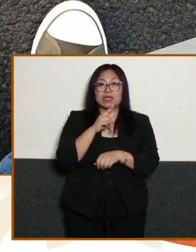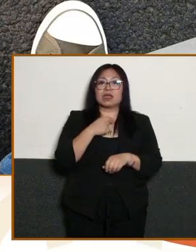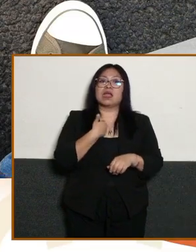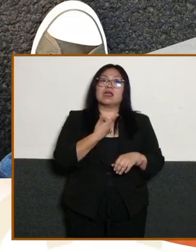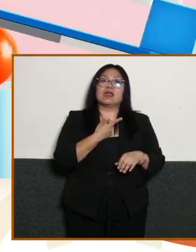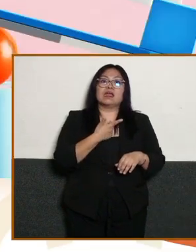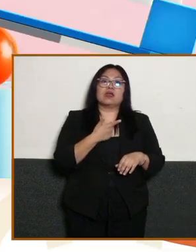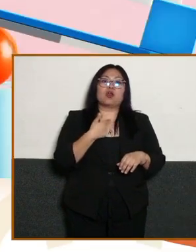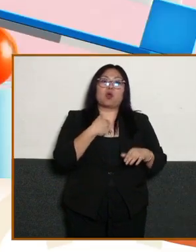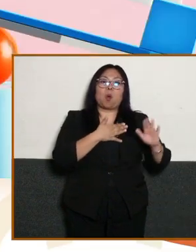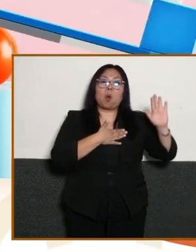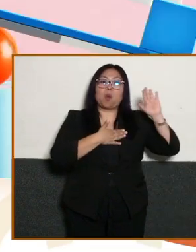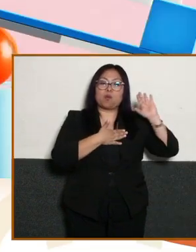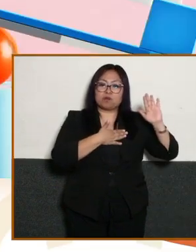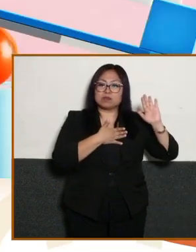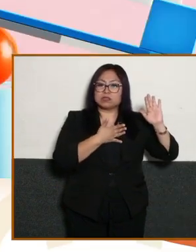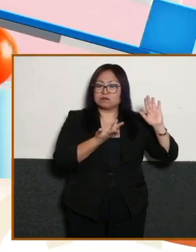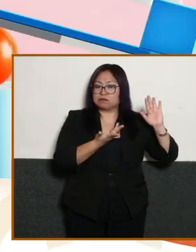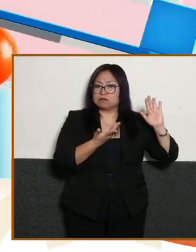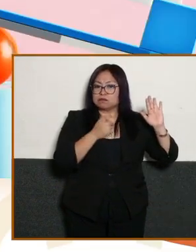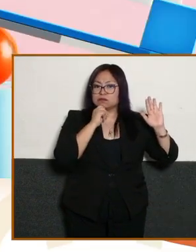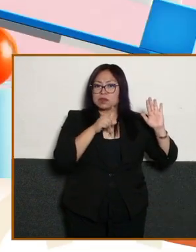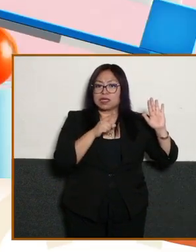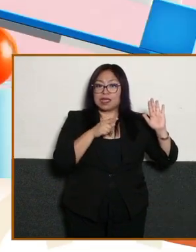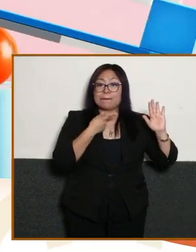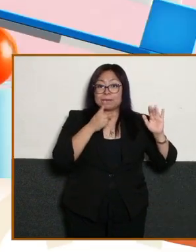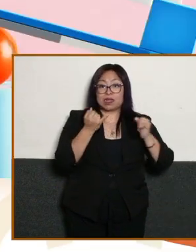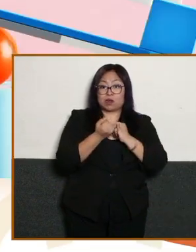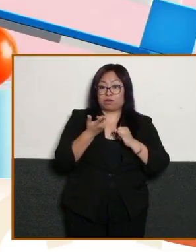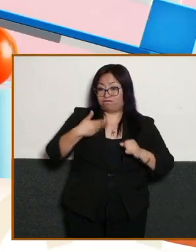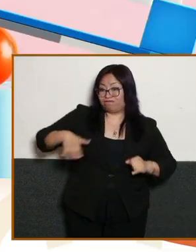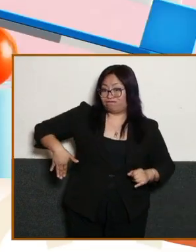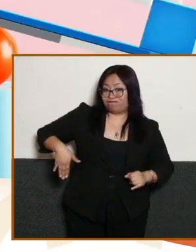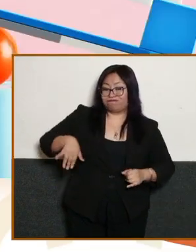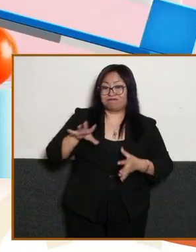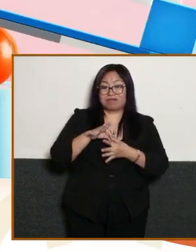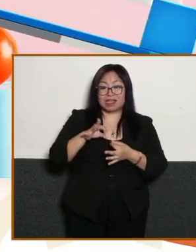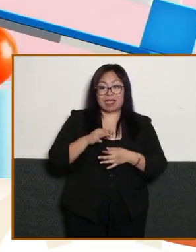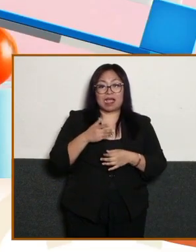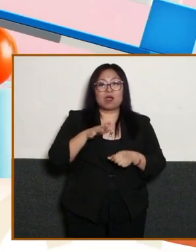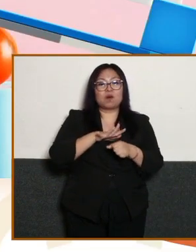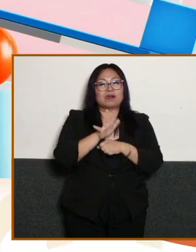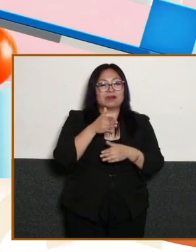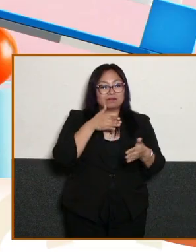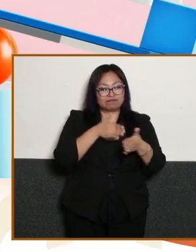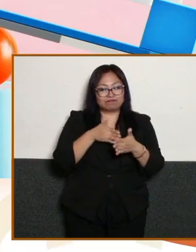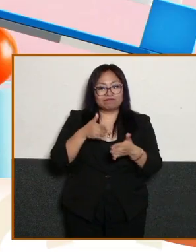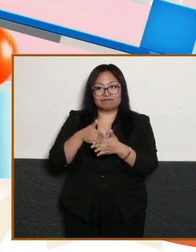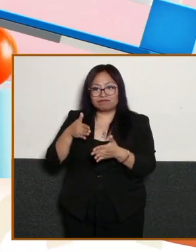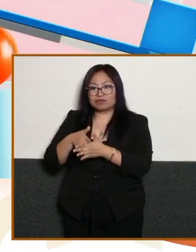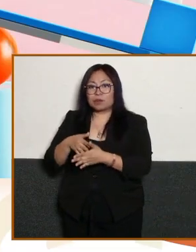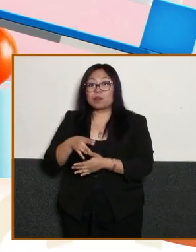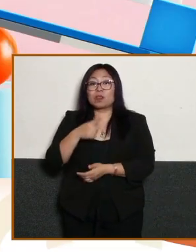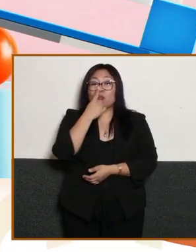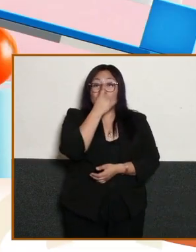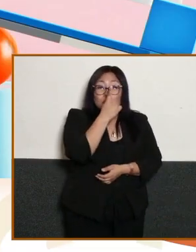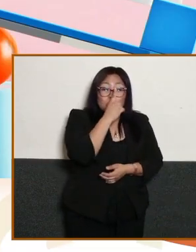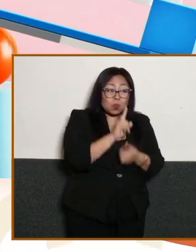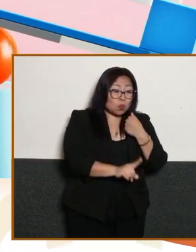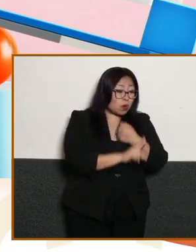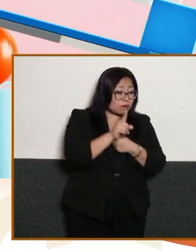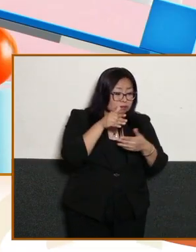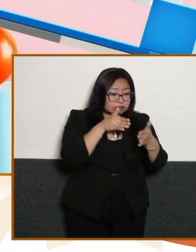compromisos. Lo mencionaba nuestra colega presentadora al inicio, los sesgos. Un sesgo, cuando